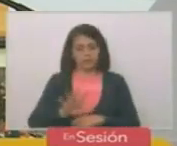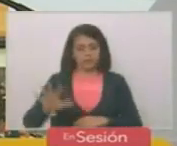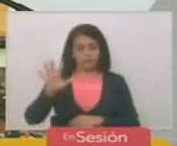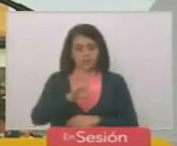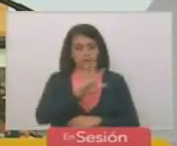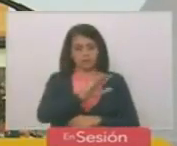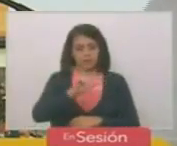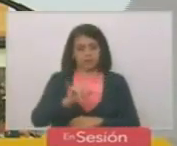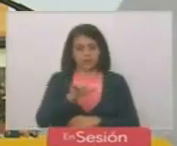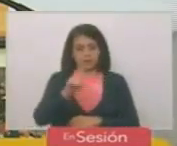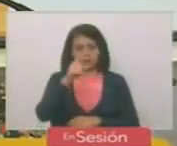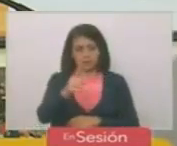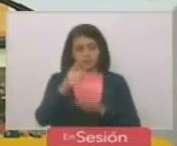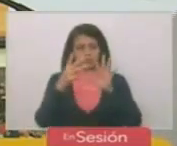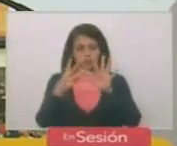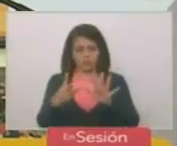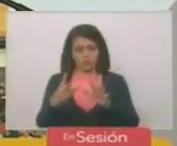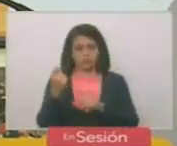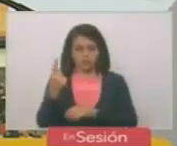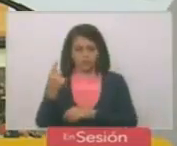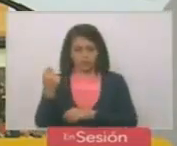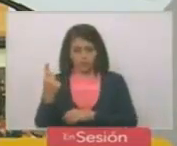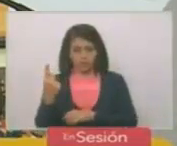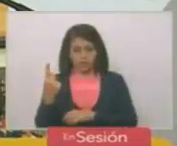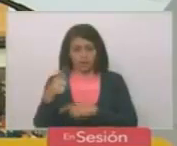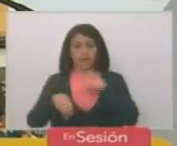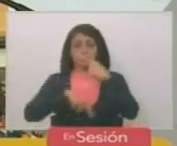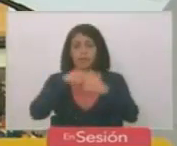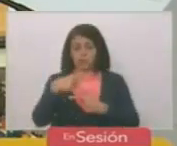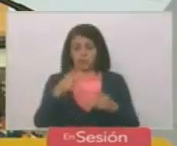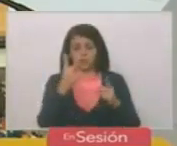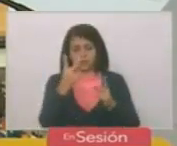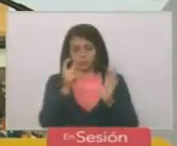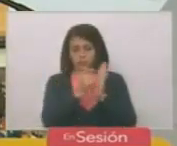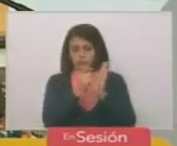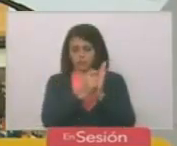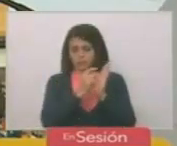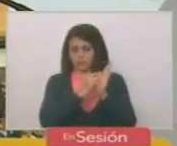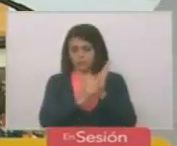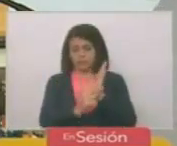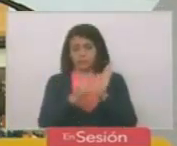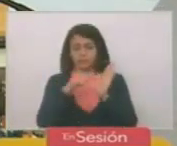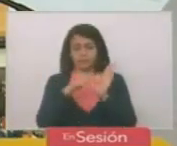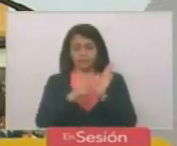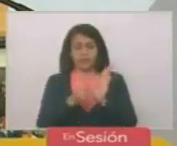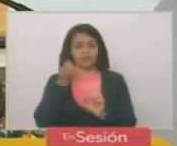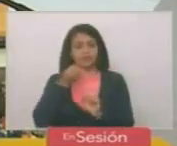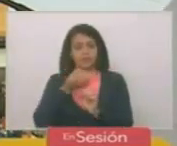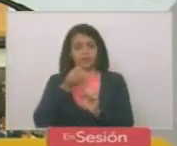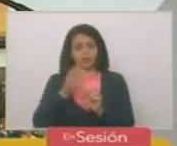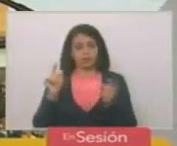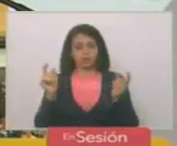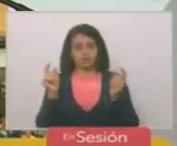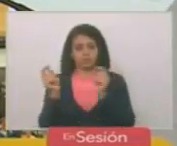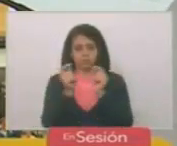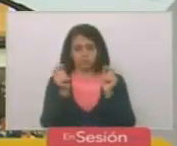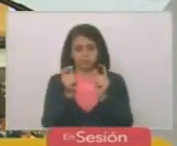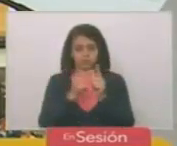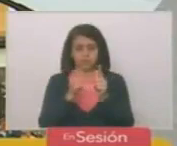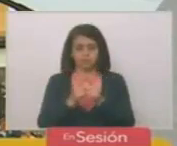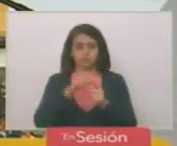del 5 de julio de 1811. Segundo punto del orden del día, discusión de orden a cargo